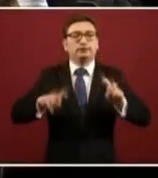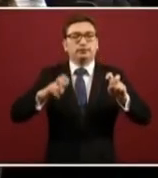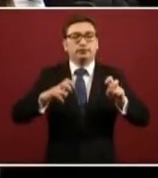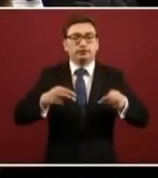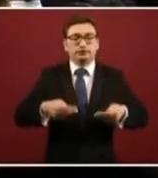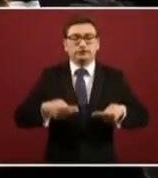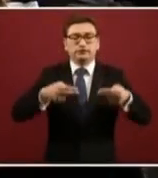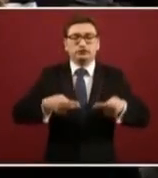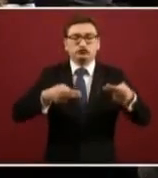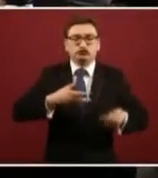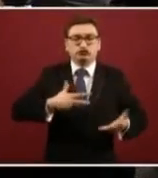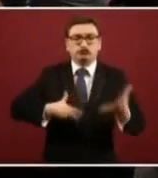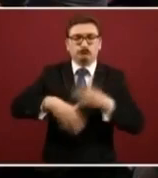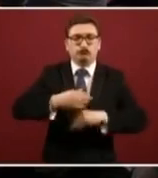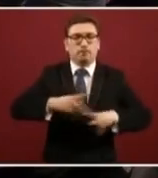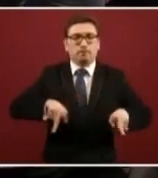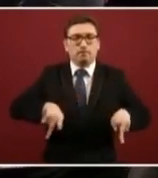comercialización